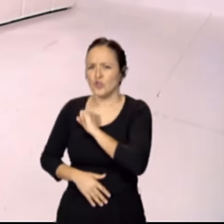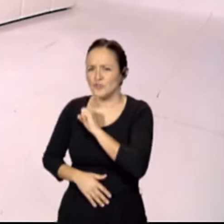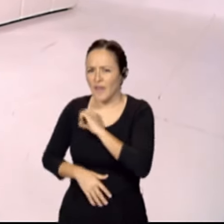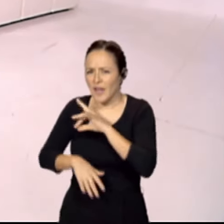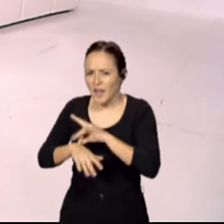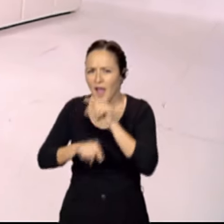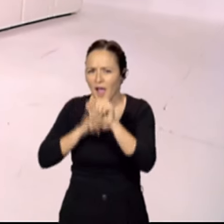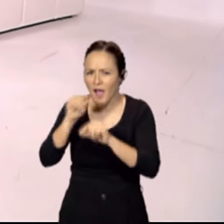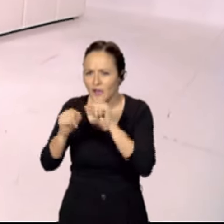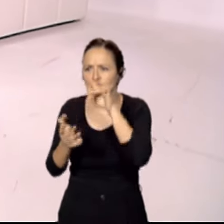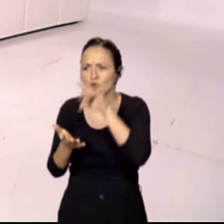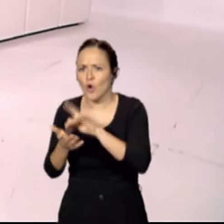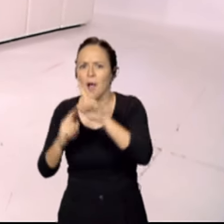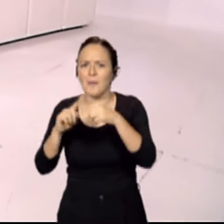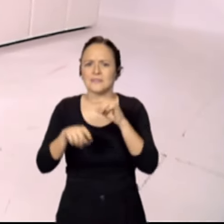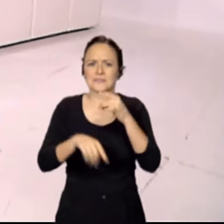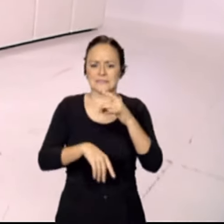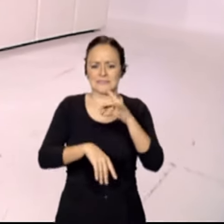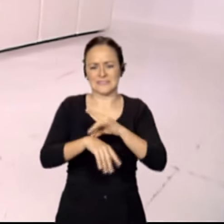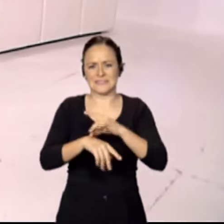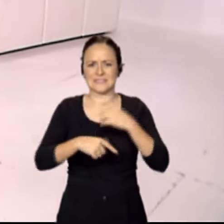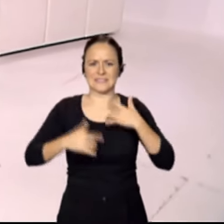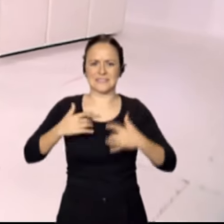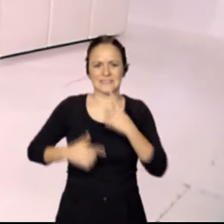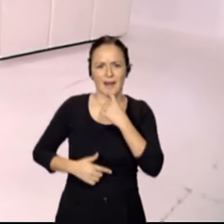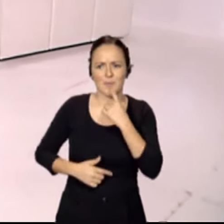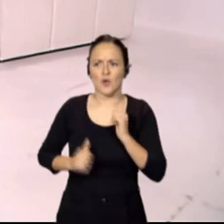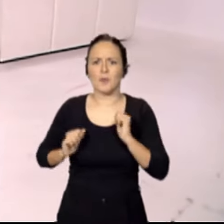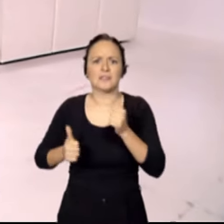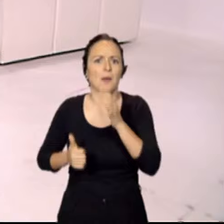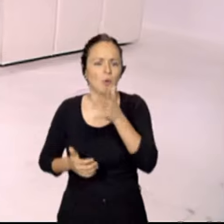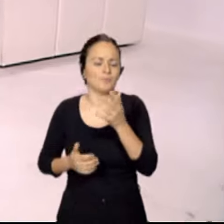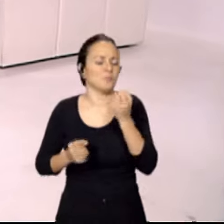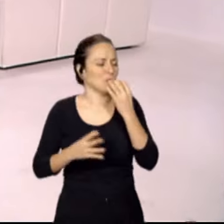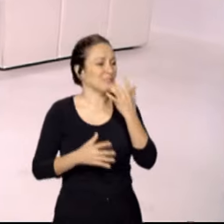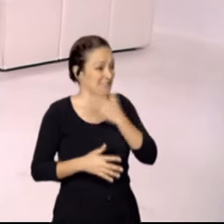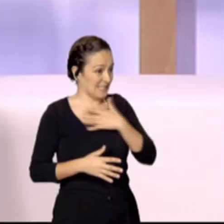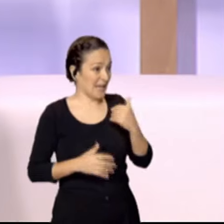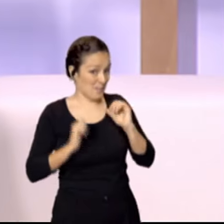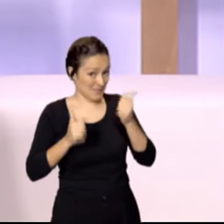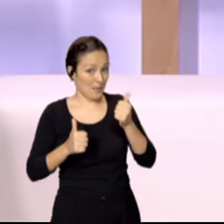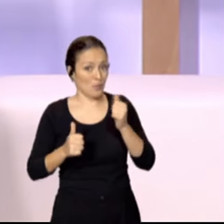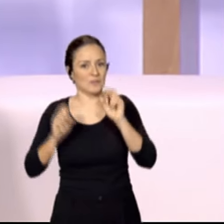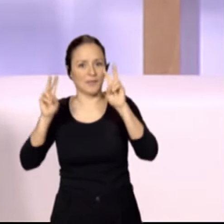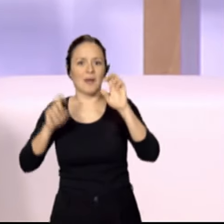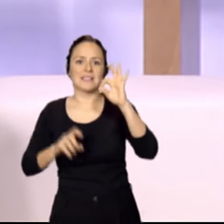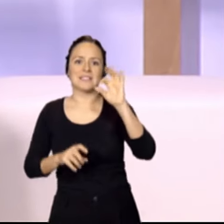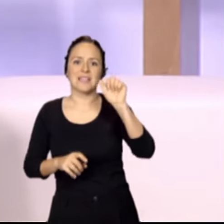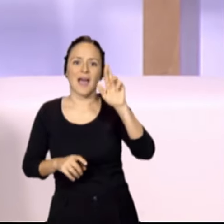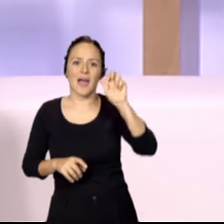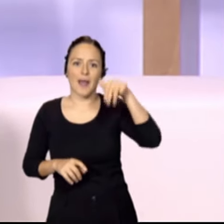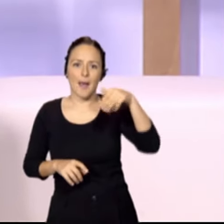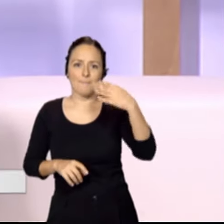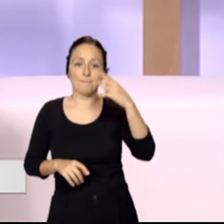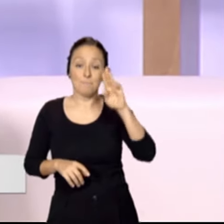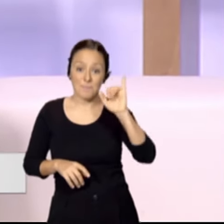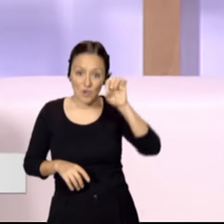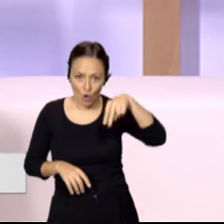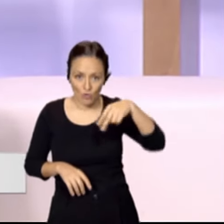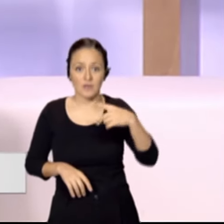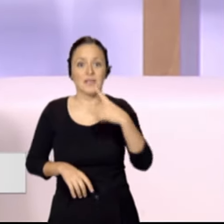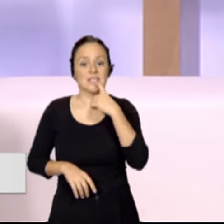y vamos a separarlas eh Porque por ejemplo vamos a empezar si les parece con el sarampión que es el que no tenemos en Canarias desde hace muchos años no